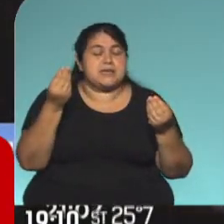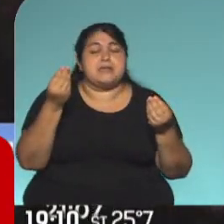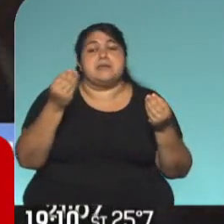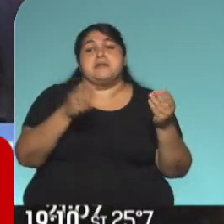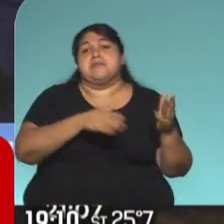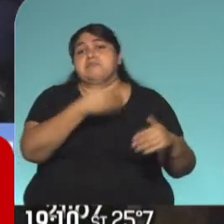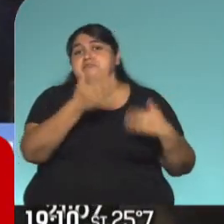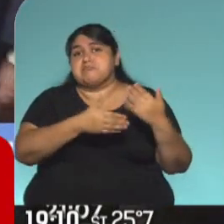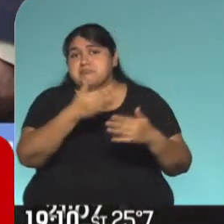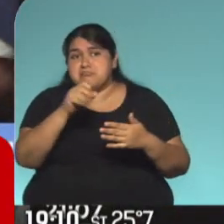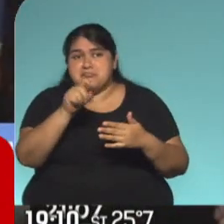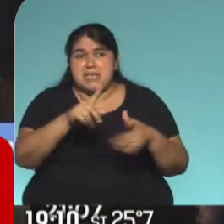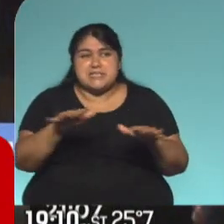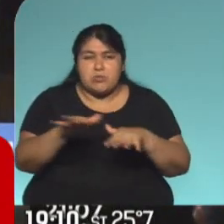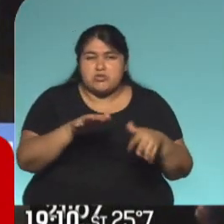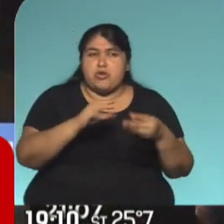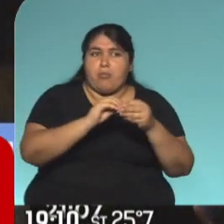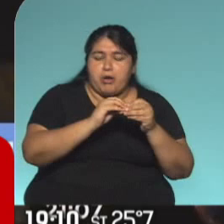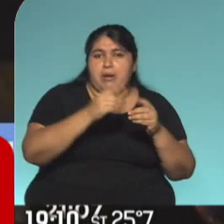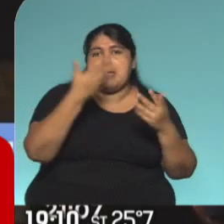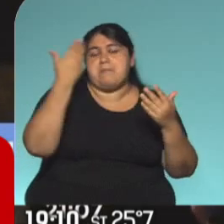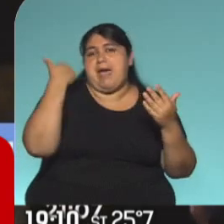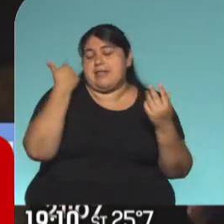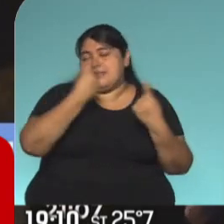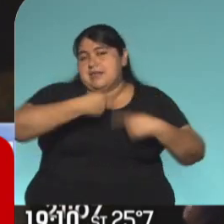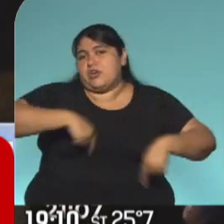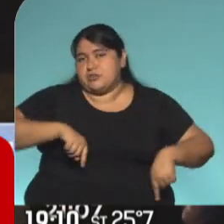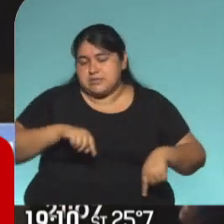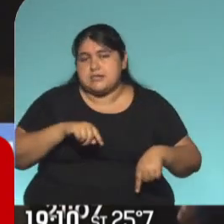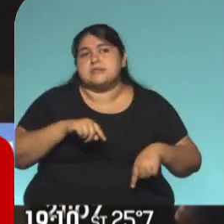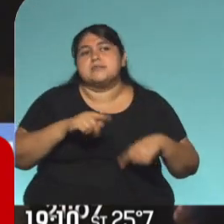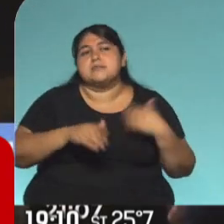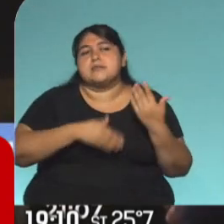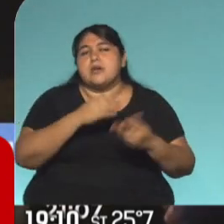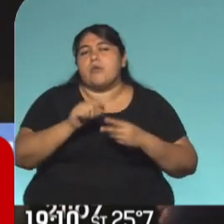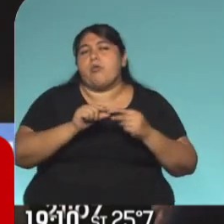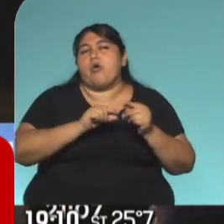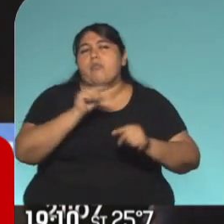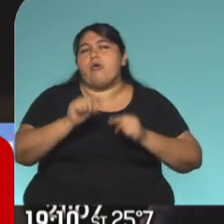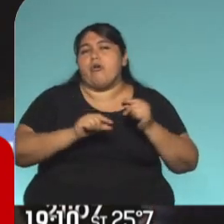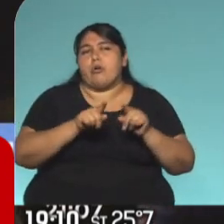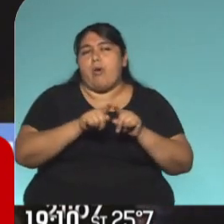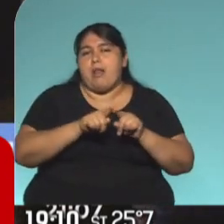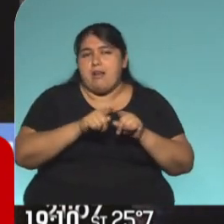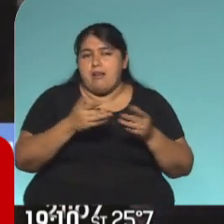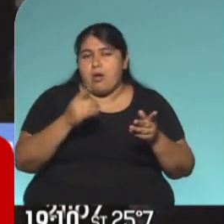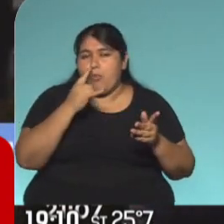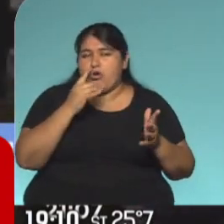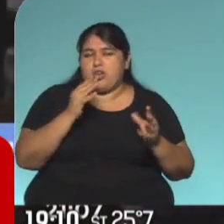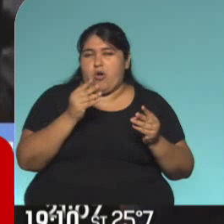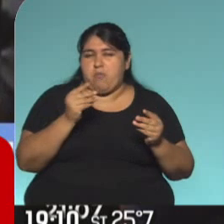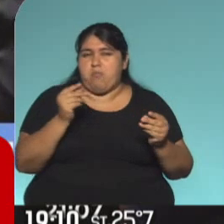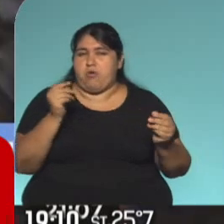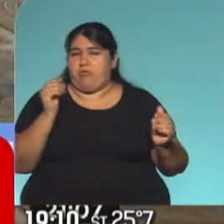y consumadas las consecuencias de aquella década, viene a hacerse en traer el término de incomodidad, ¿no?,